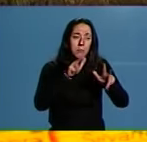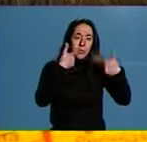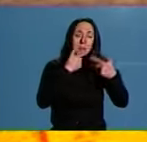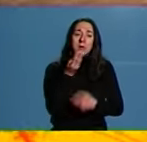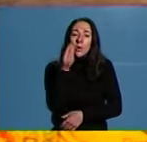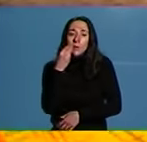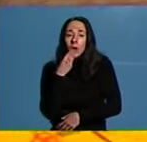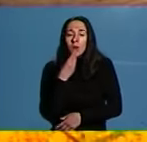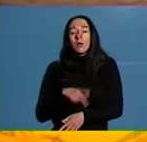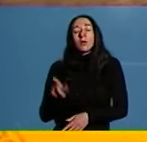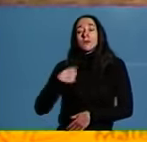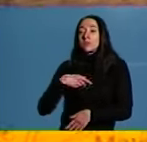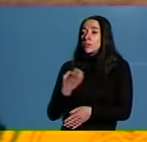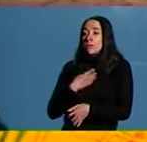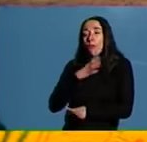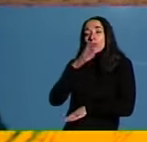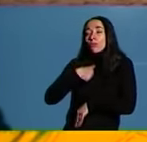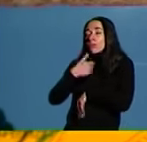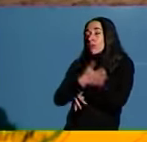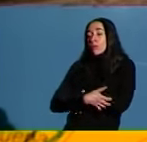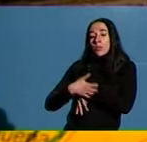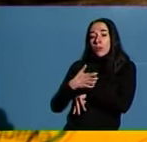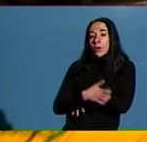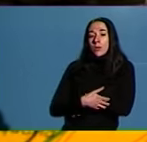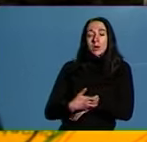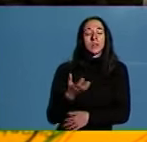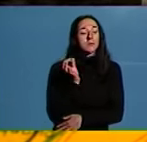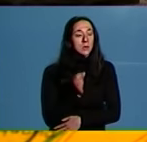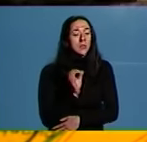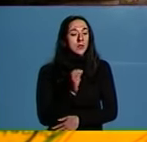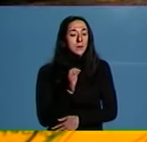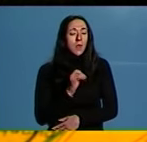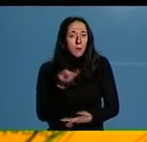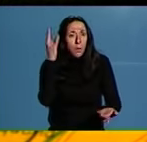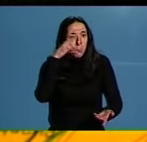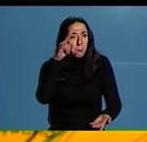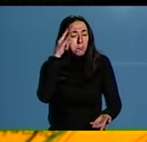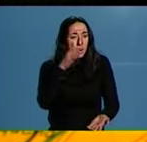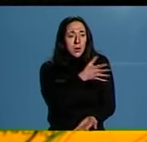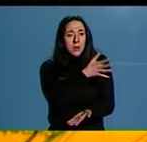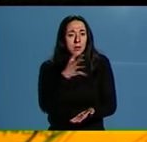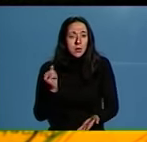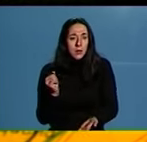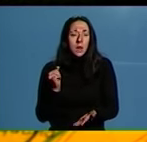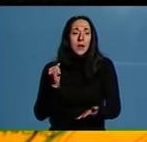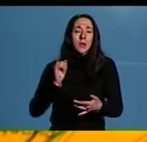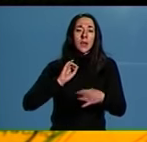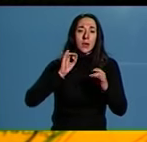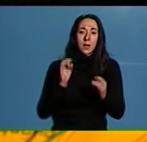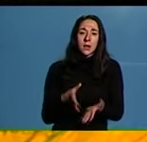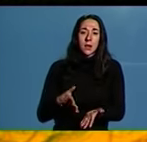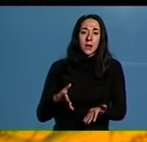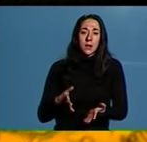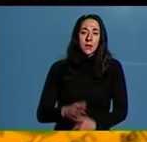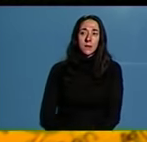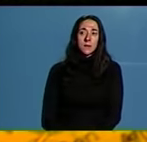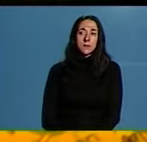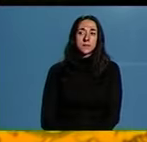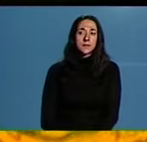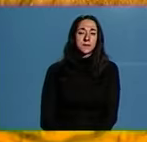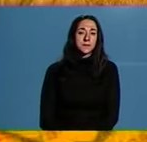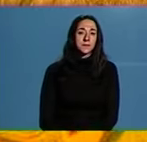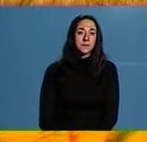non se ríe de min, que son moi pobre. E dixolle, é tan certo que ten uste vacas e becerros como que a Lagoa de Valverde se está fundido.